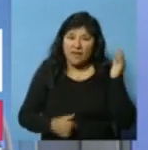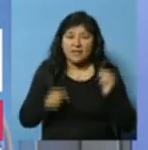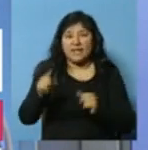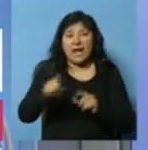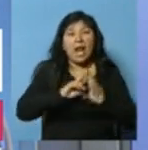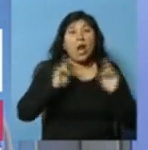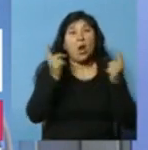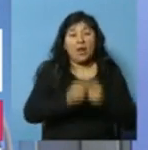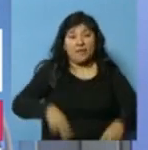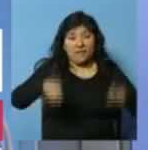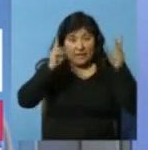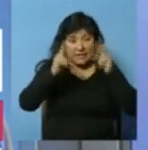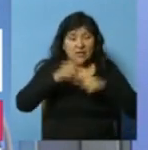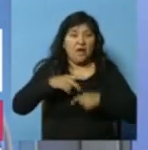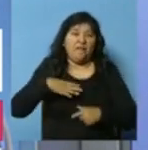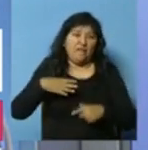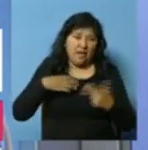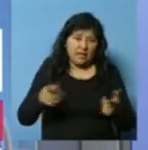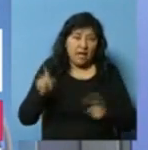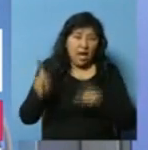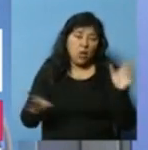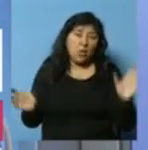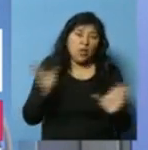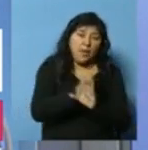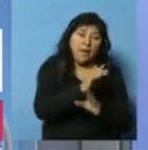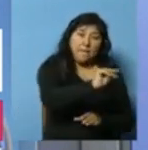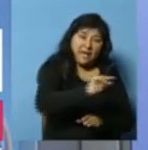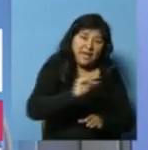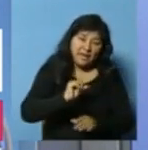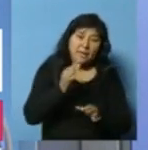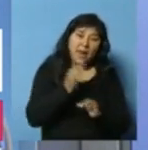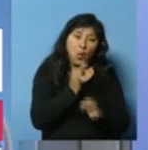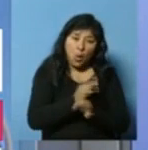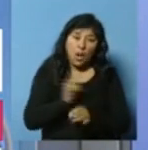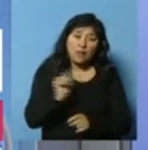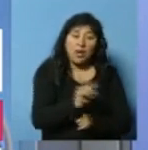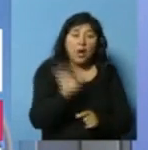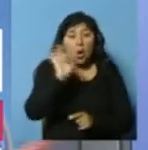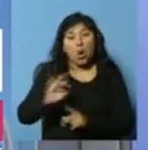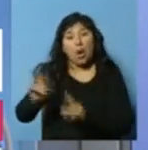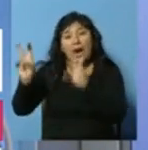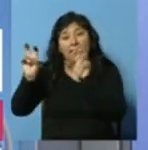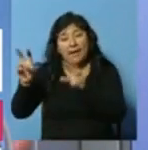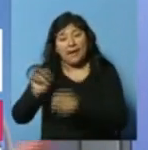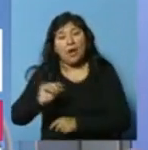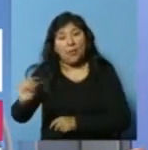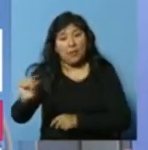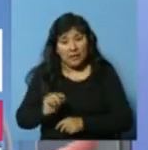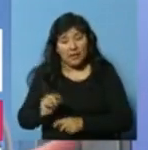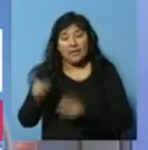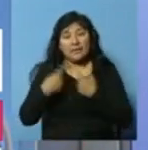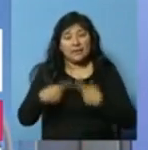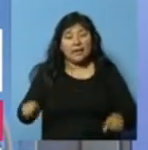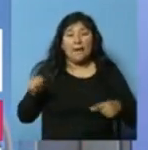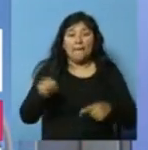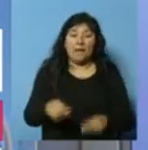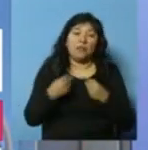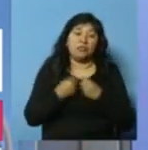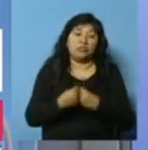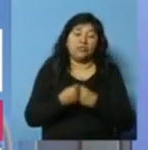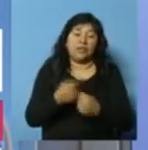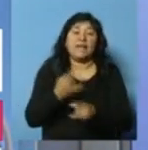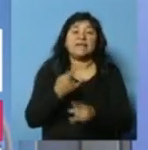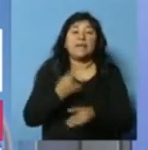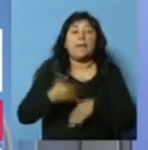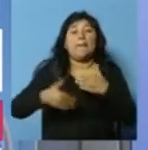edificios pues funcionan en escuelas a veces en lugares alquilados pero como nos pasa en todos los ámbitos no